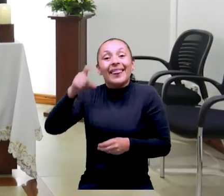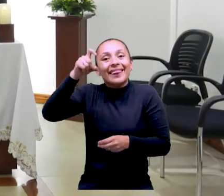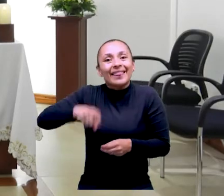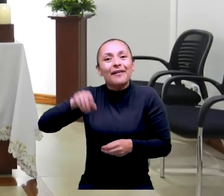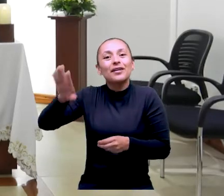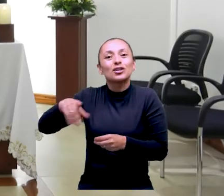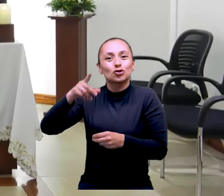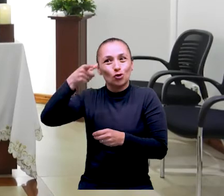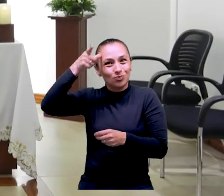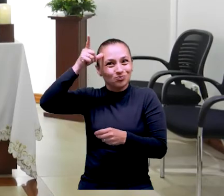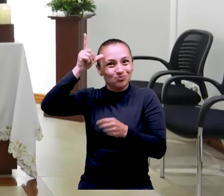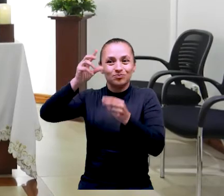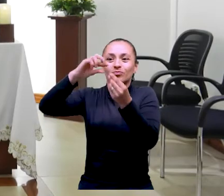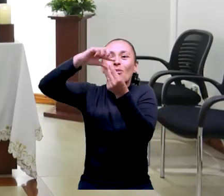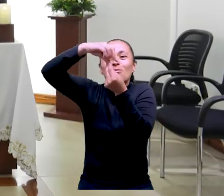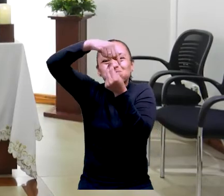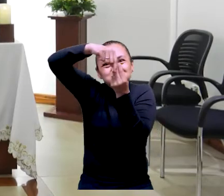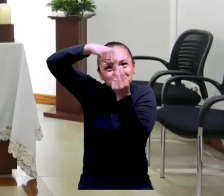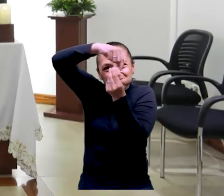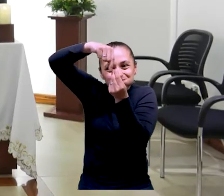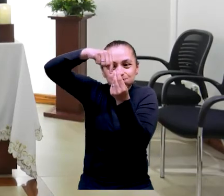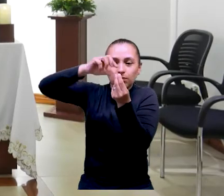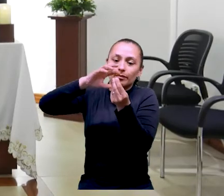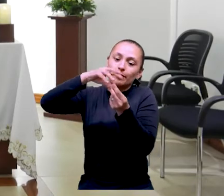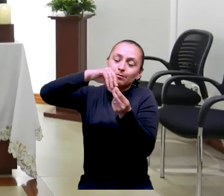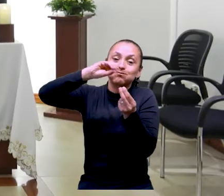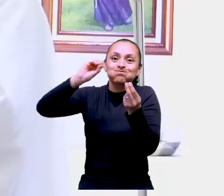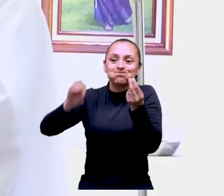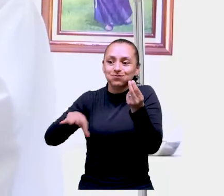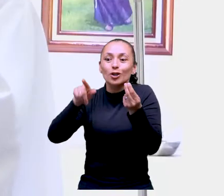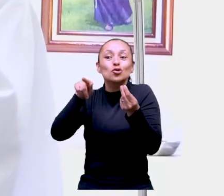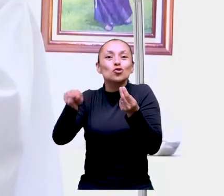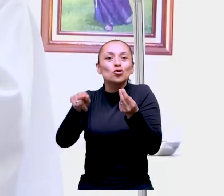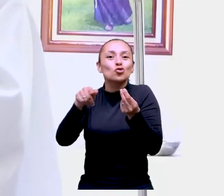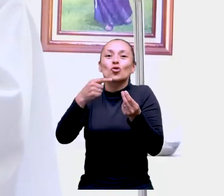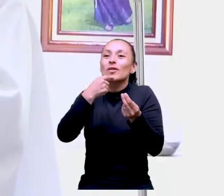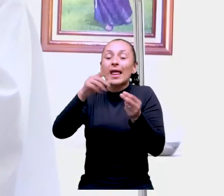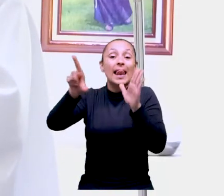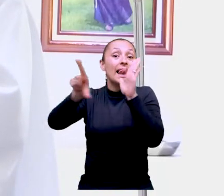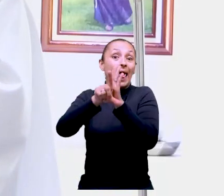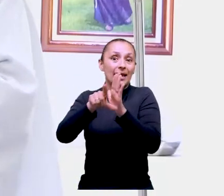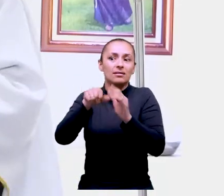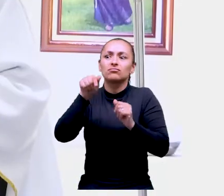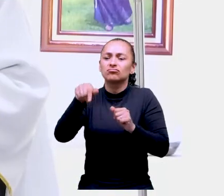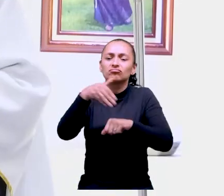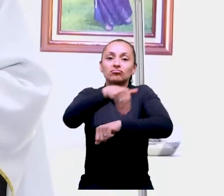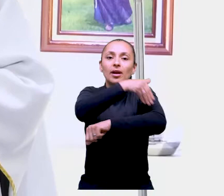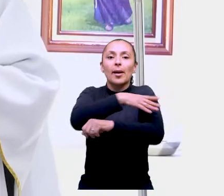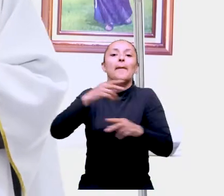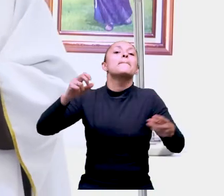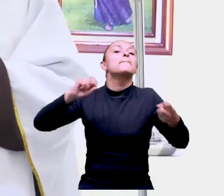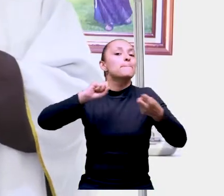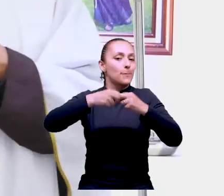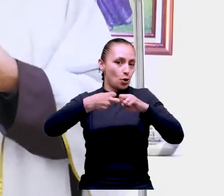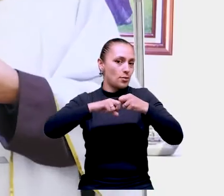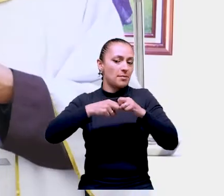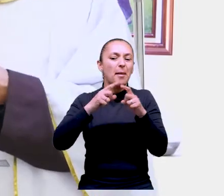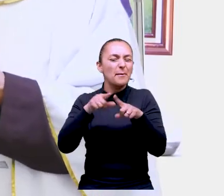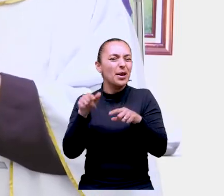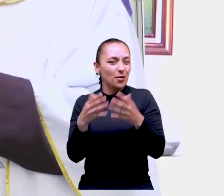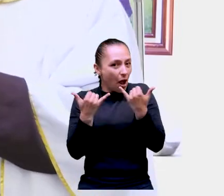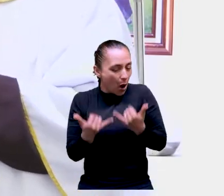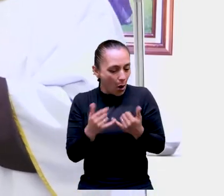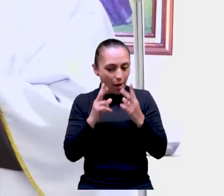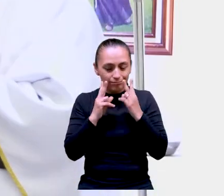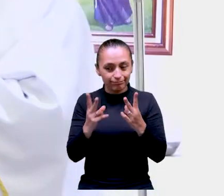tenían que ser circuncidados porque la ley de moisés lo pedía esto se generó un gran